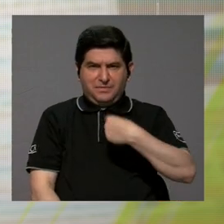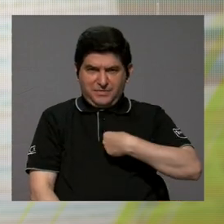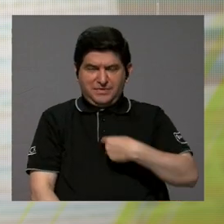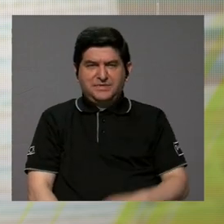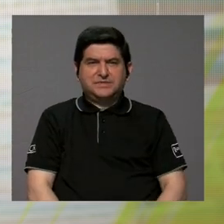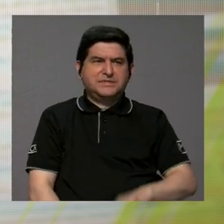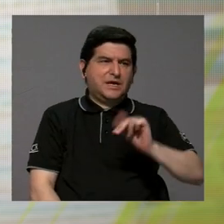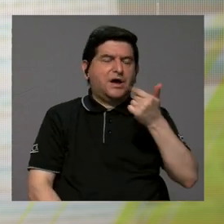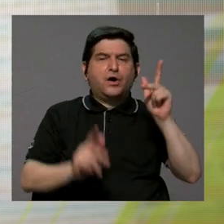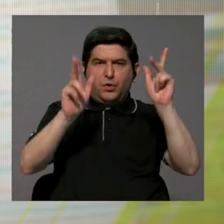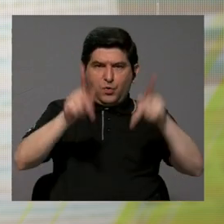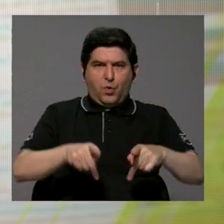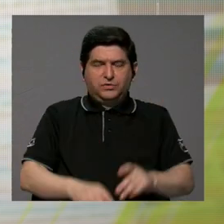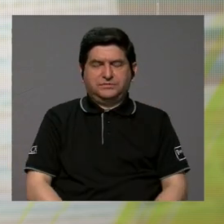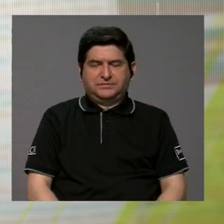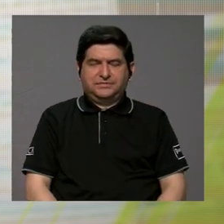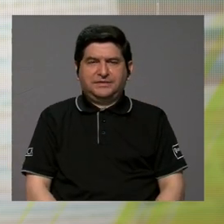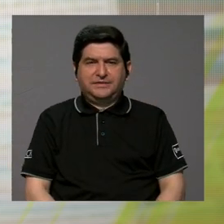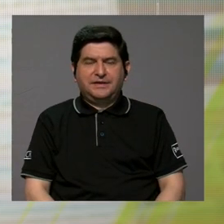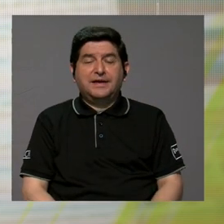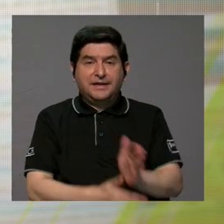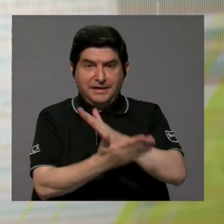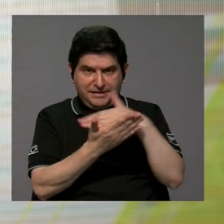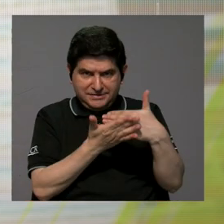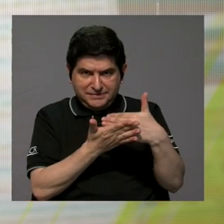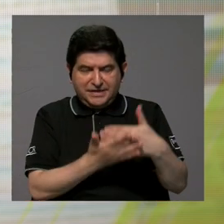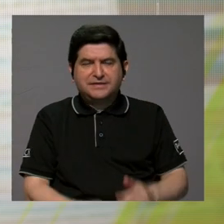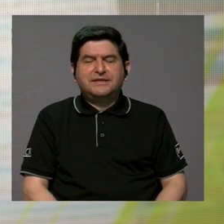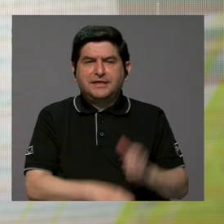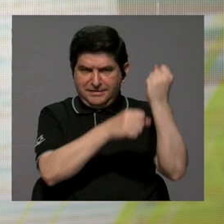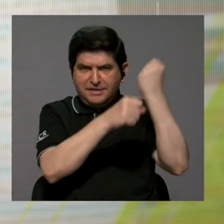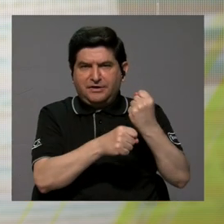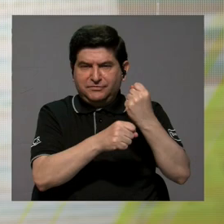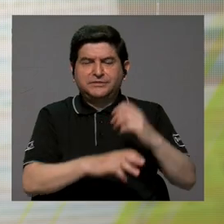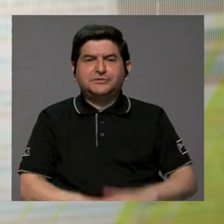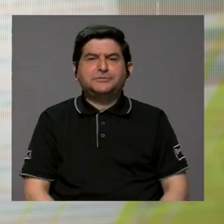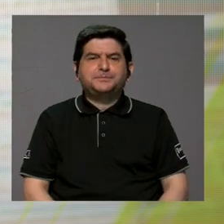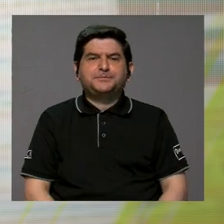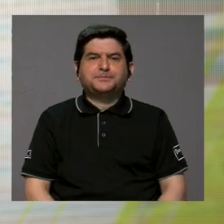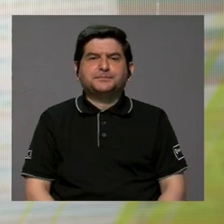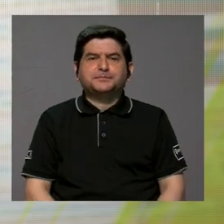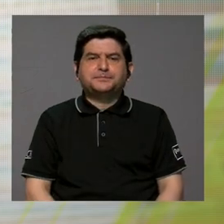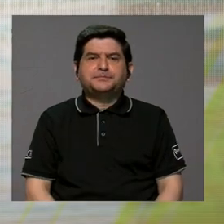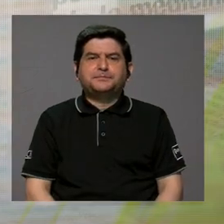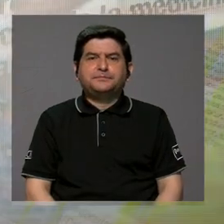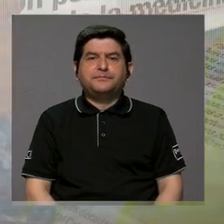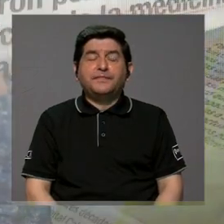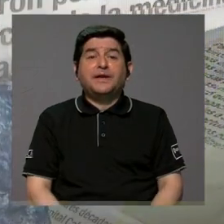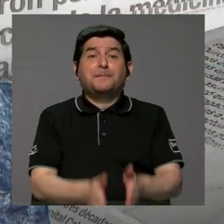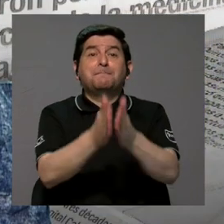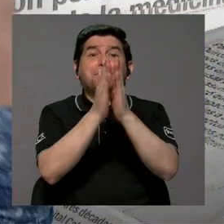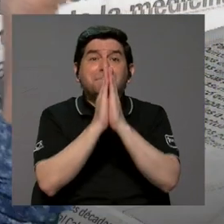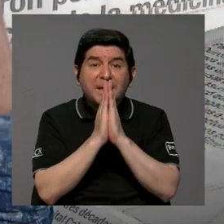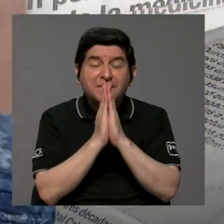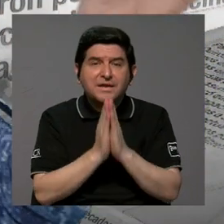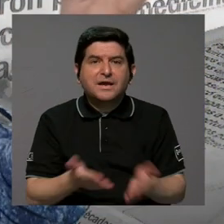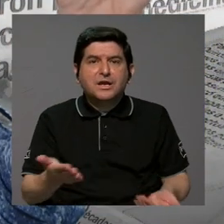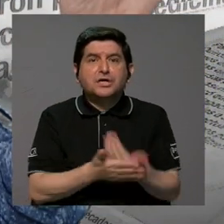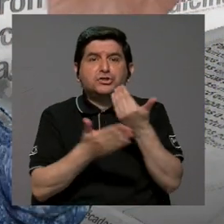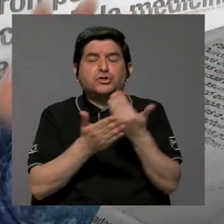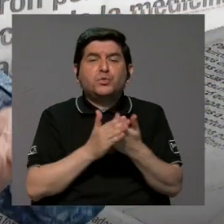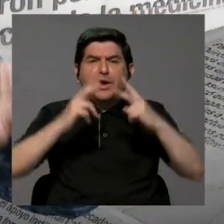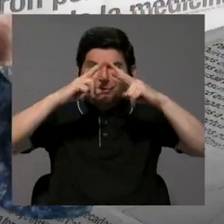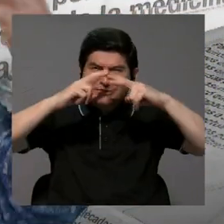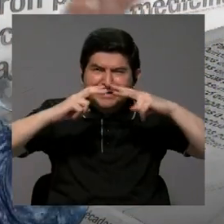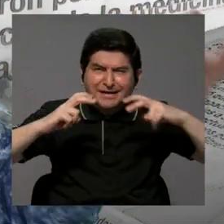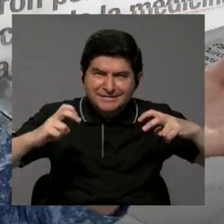otra paciente, otra persona que forma parte de la fundación, que inclusive se les ha pedido nuevos